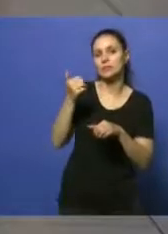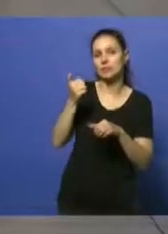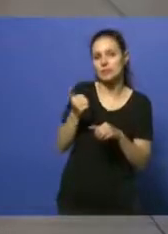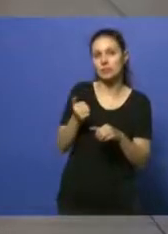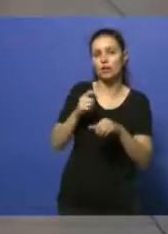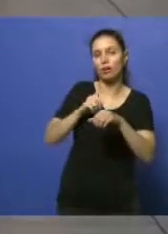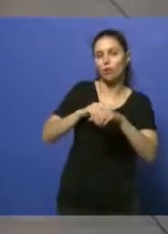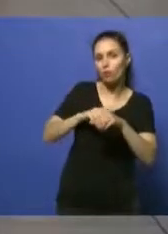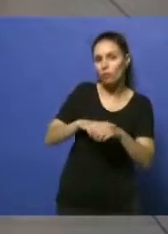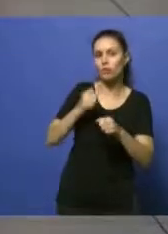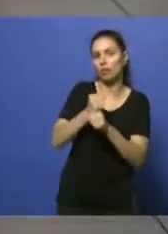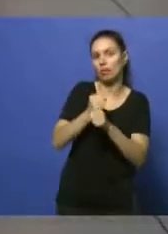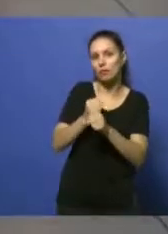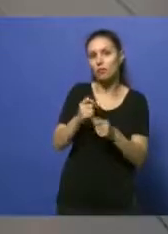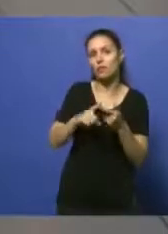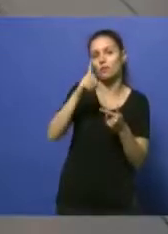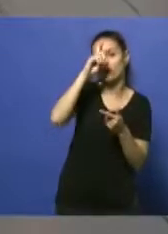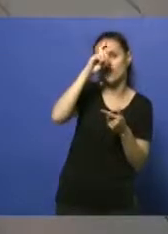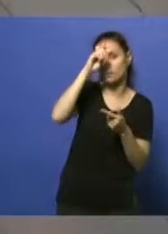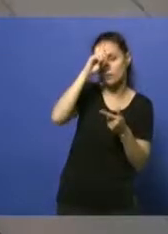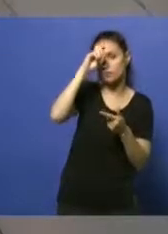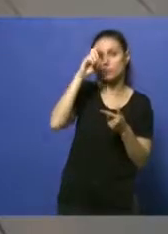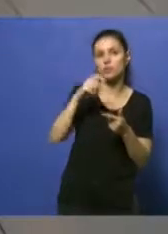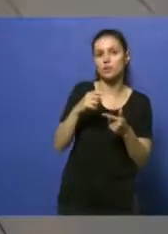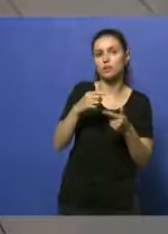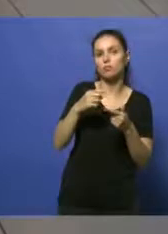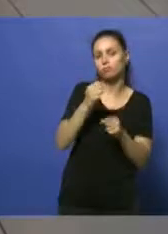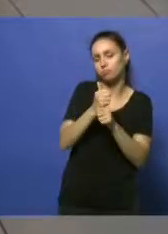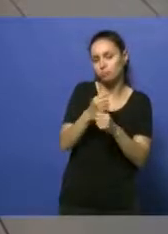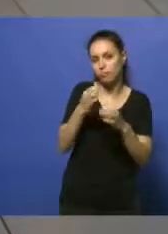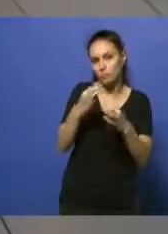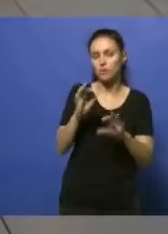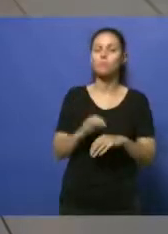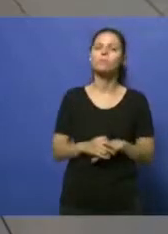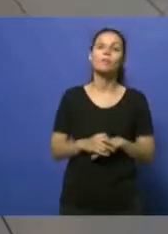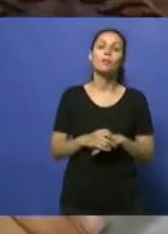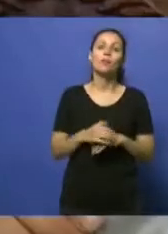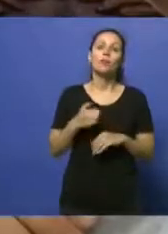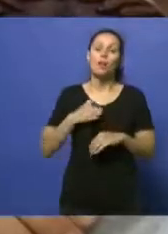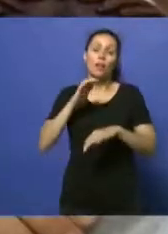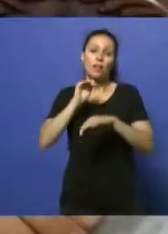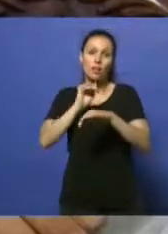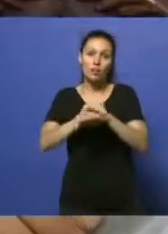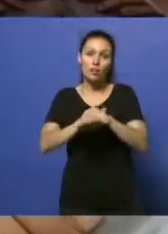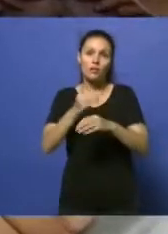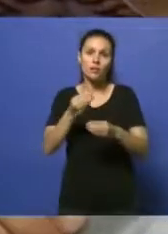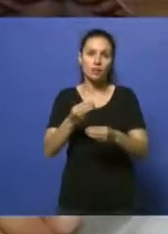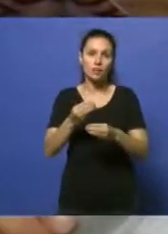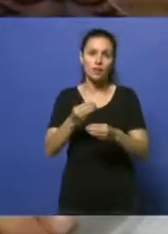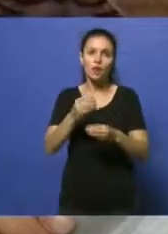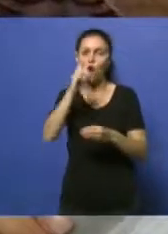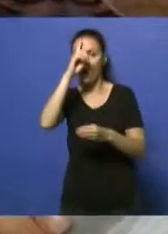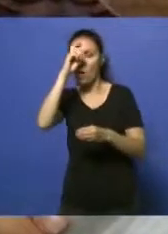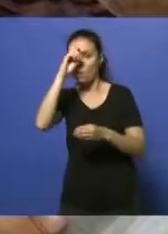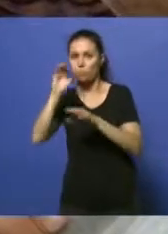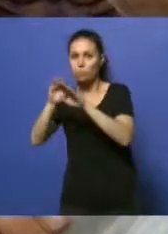digo con todas las letras porque es mi responsabilidad como ministro, ¿no es cierto?, garantizar que los hospitales tengan